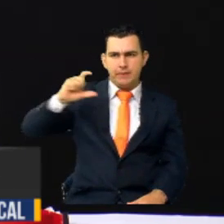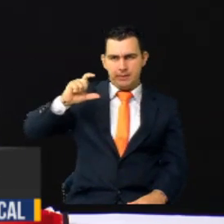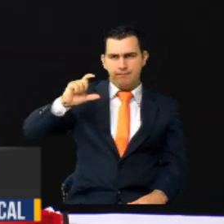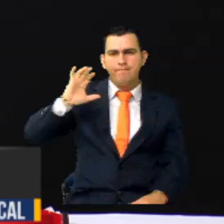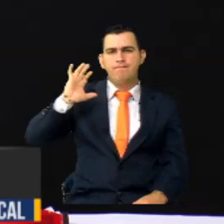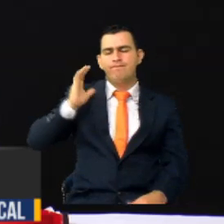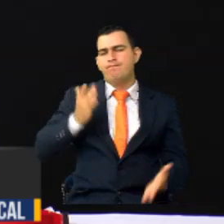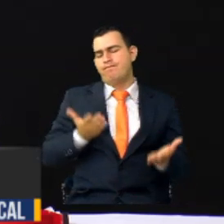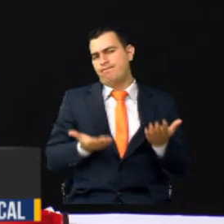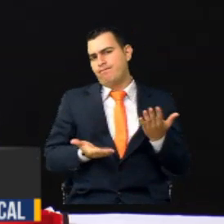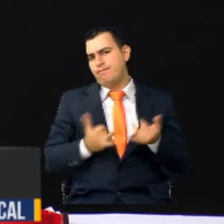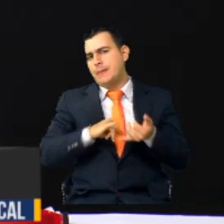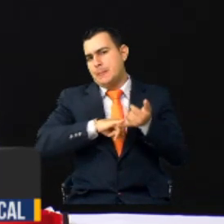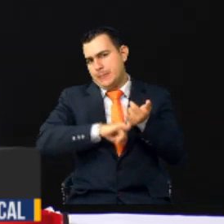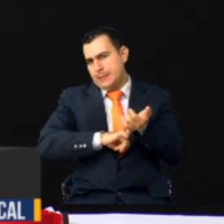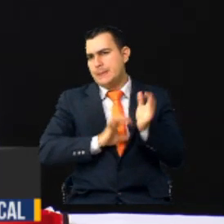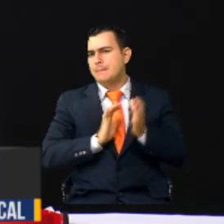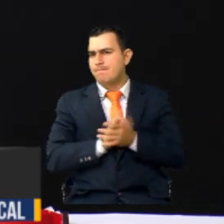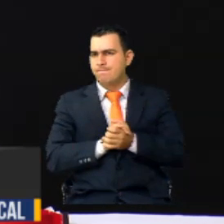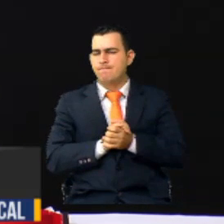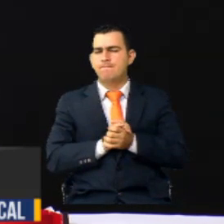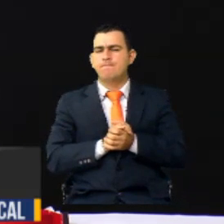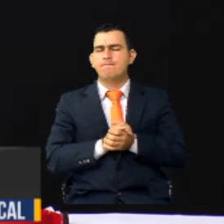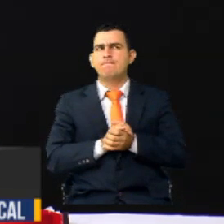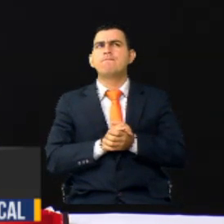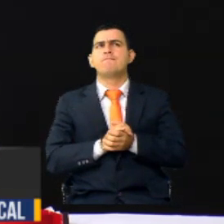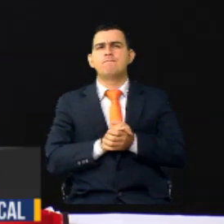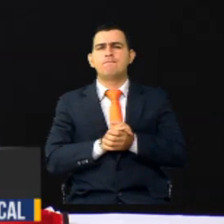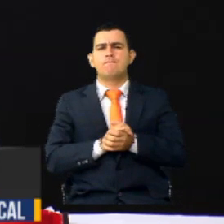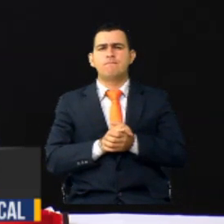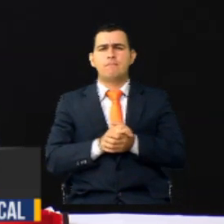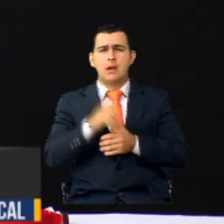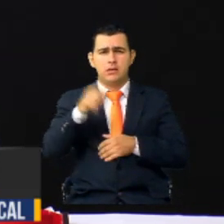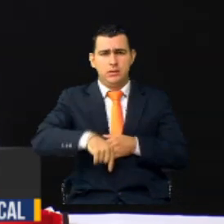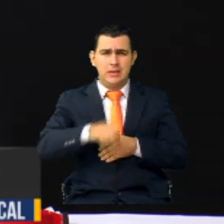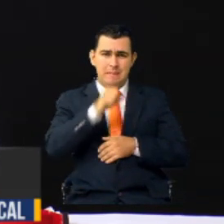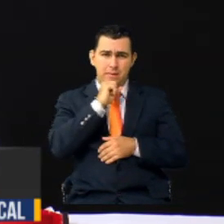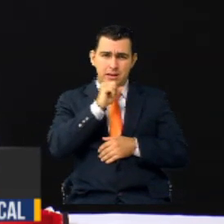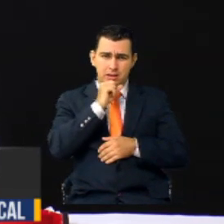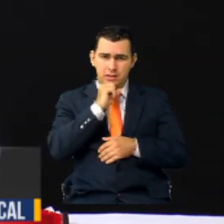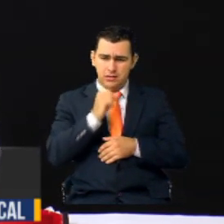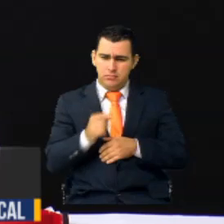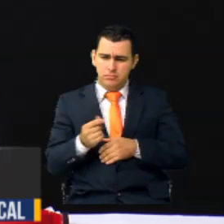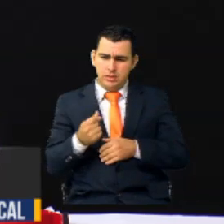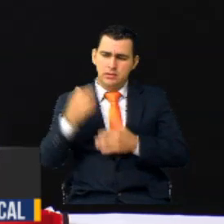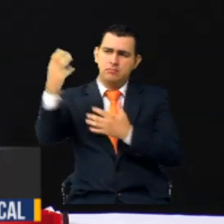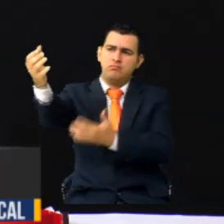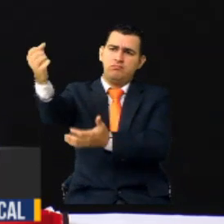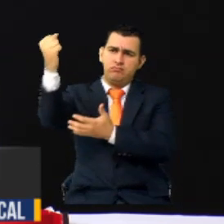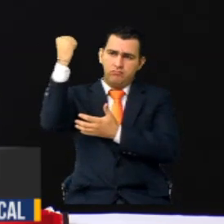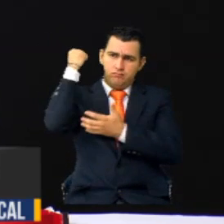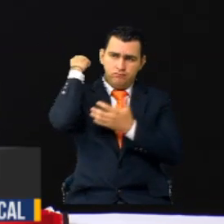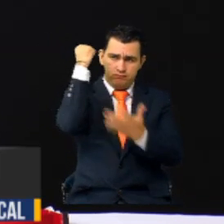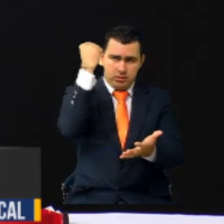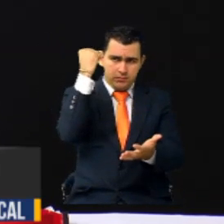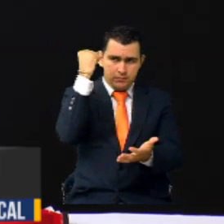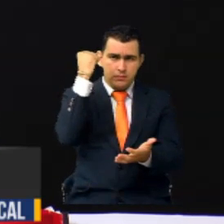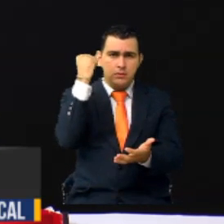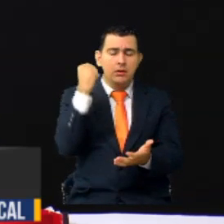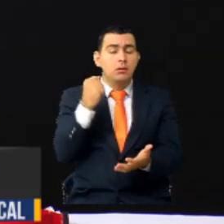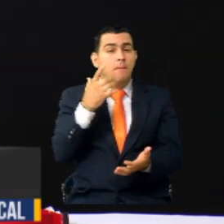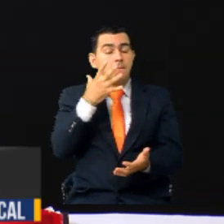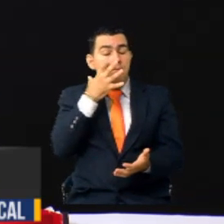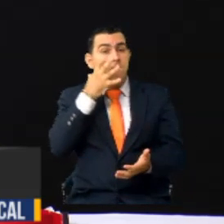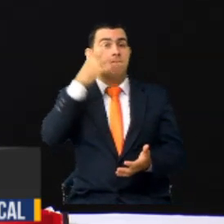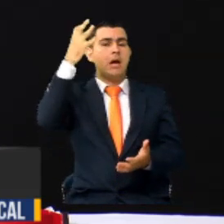Participaciones. Dentro de la estructura del presupuesto de Barranca Bermeja, el que más pesa es la